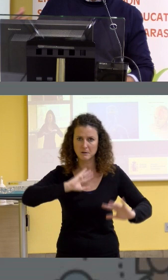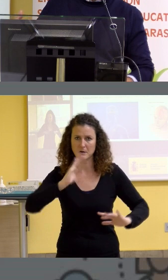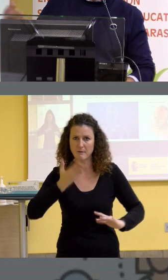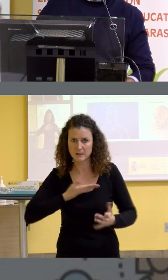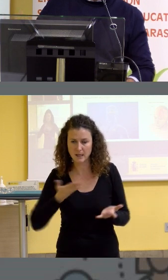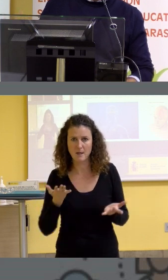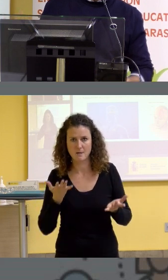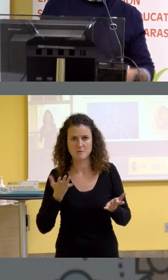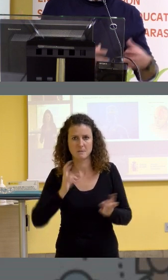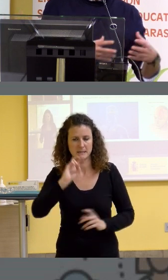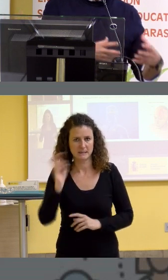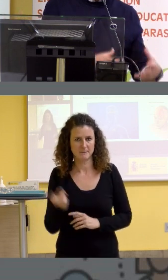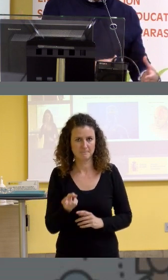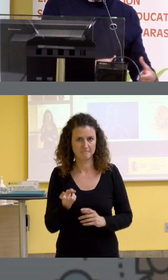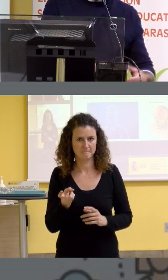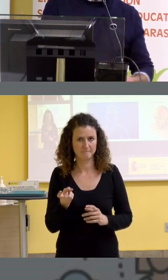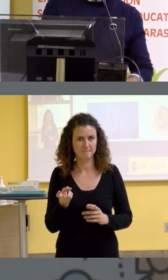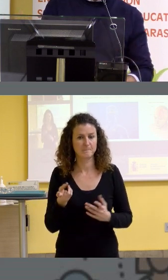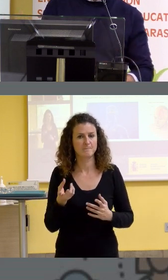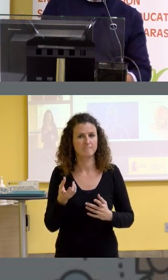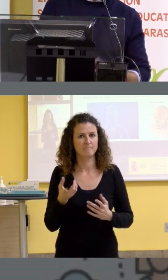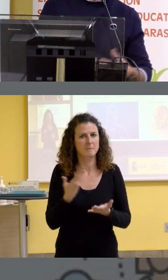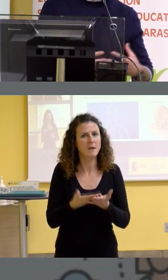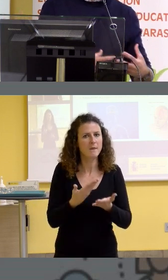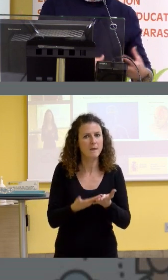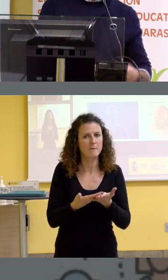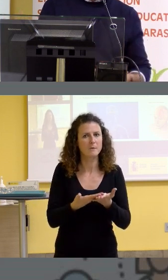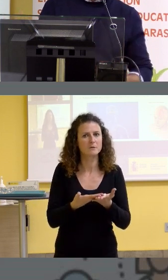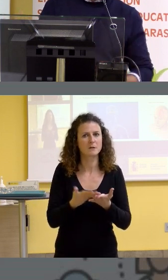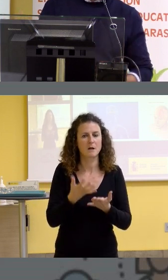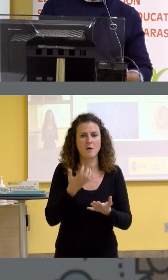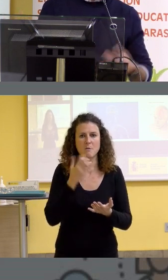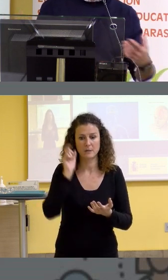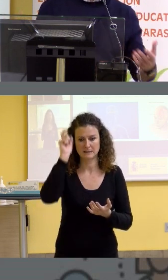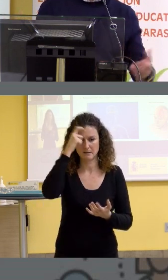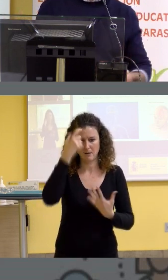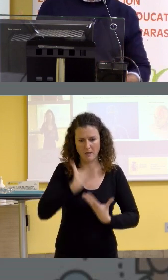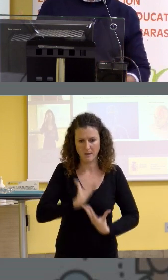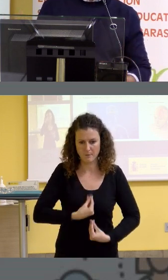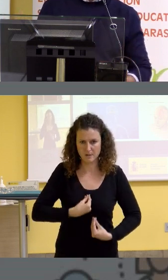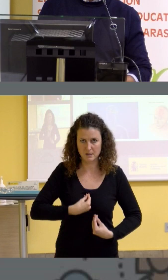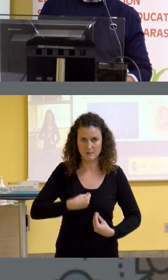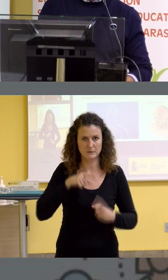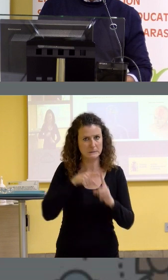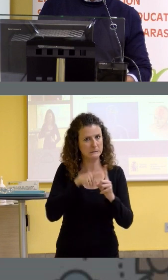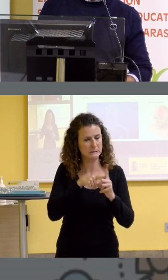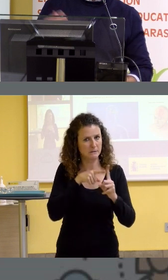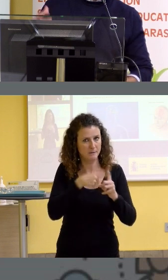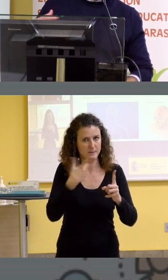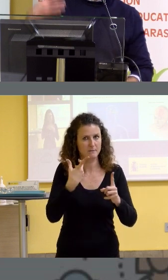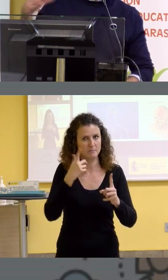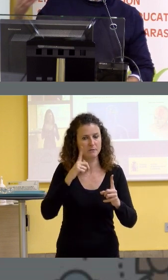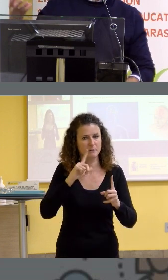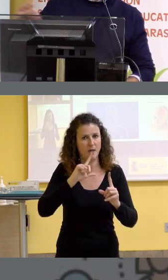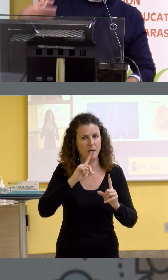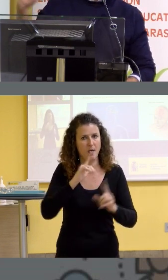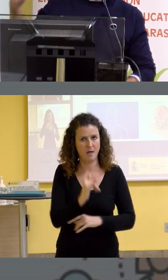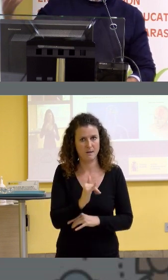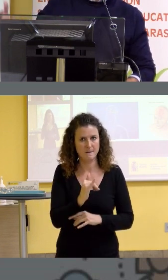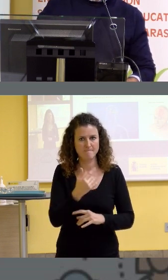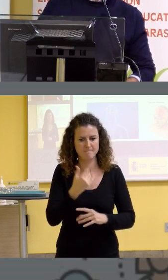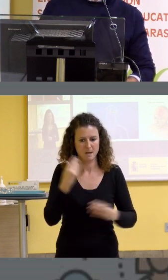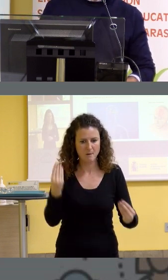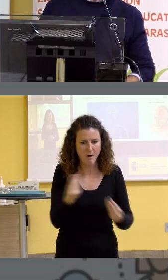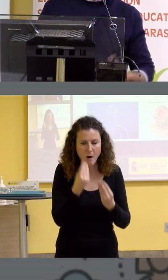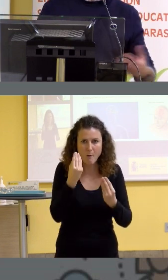distonía, Tourette, etc. Hay una eficacia demostrada en trastornos como la depresión y el trastorno obsesivo-compulsivo, lo cual traduce también en mejora